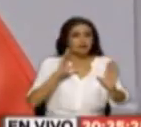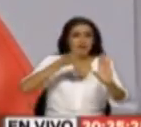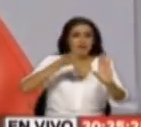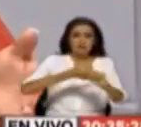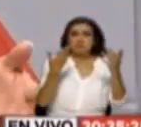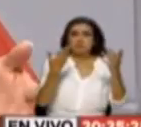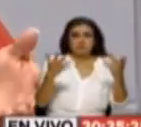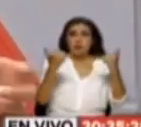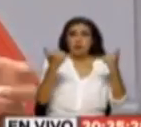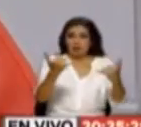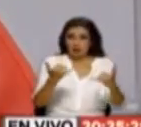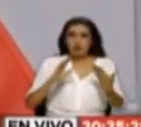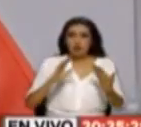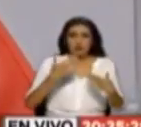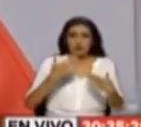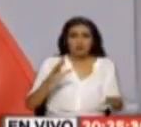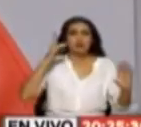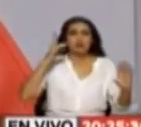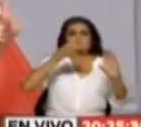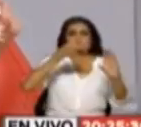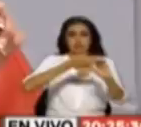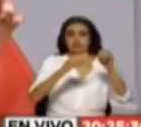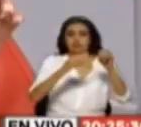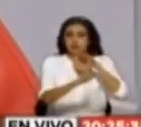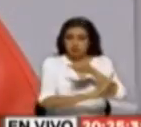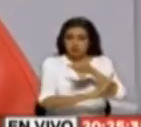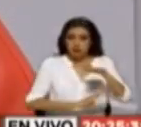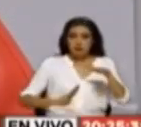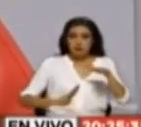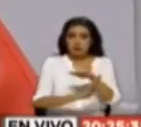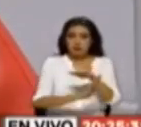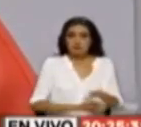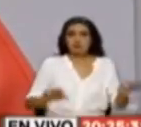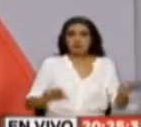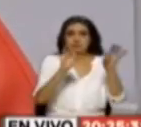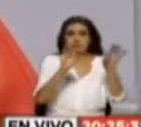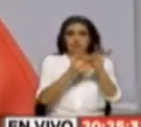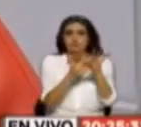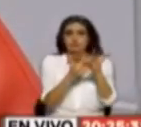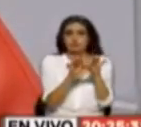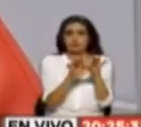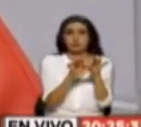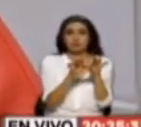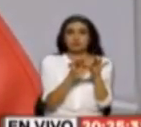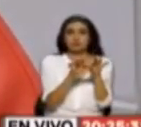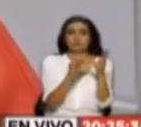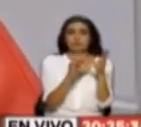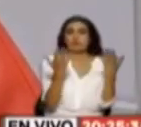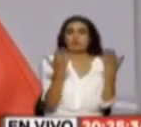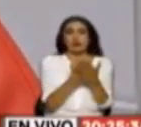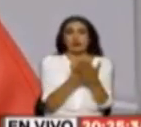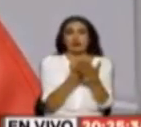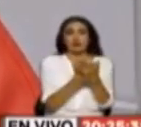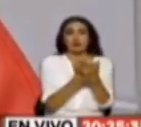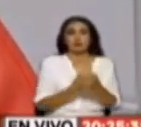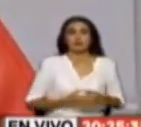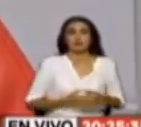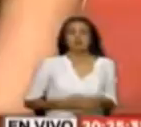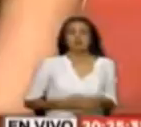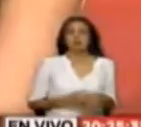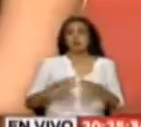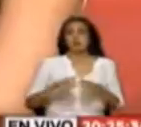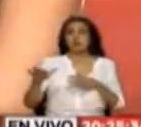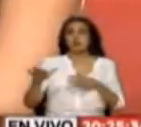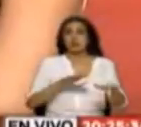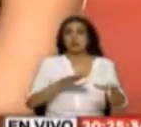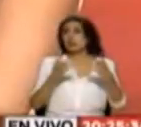comité. Cuando la EPS realmente es un eje transversal en todo el enfoque y la concepción del sistema económico Económico Nacional. Para activar la economía,